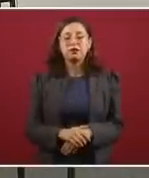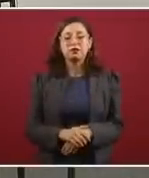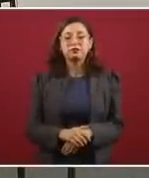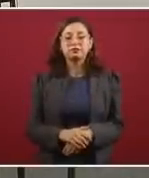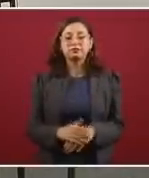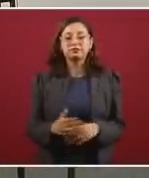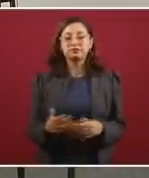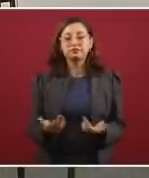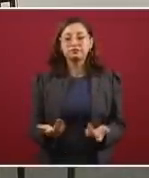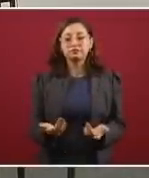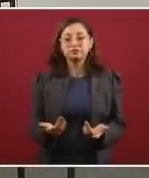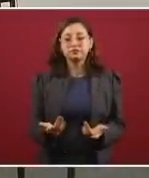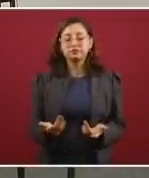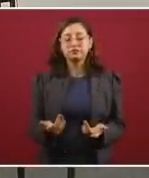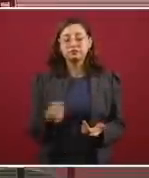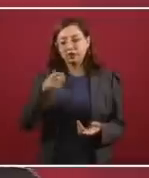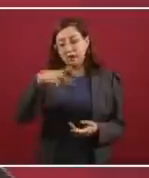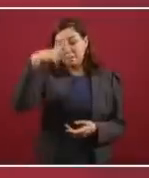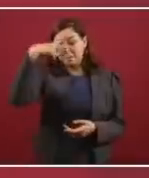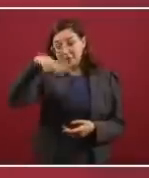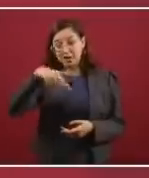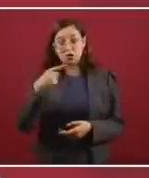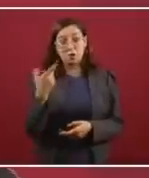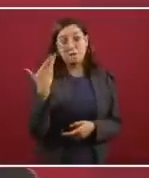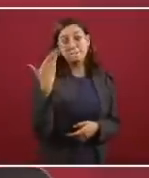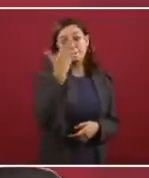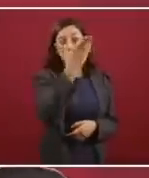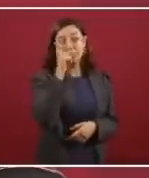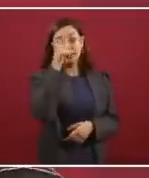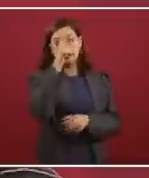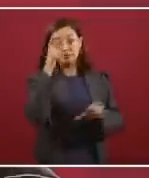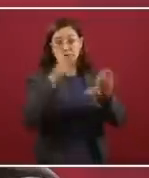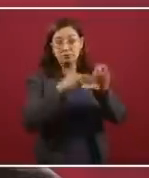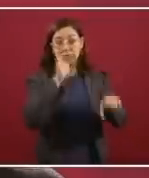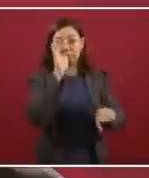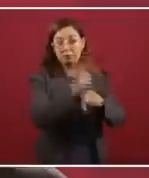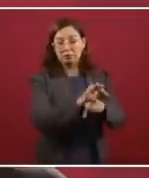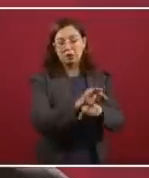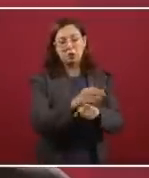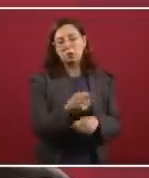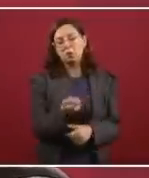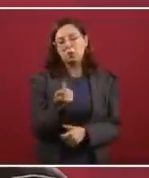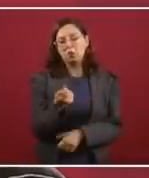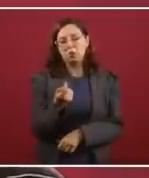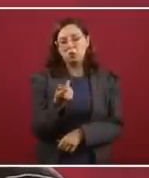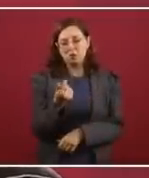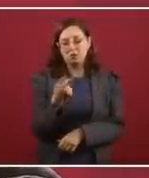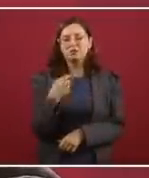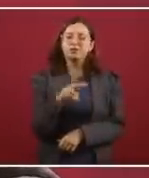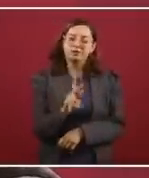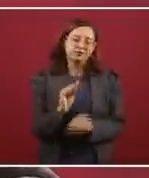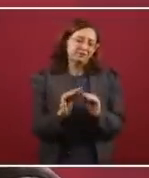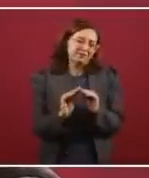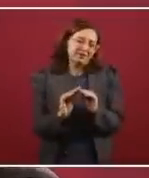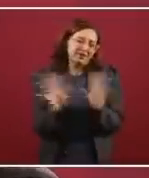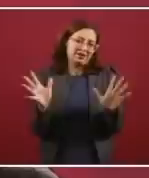de mexicanos son muy, no, es el número muy menor. Pero de todas maneras, desde luego que sí tiene un impacto para todos los que están solicitando asilo